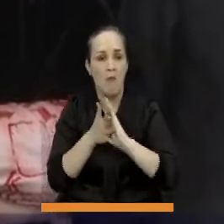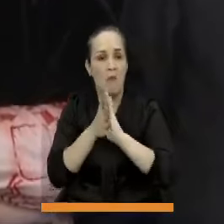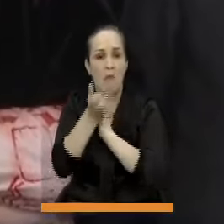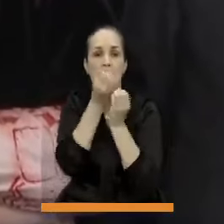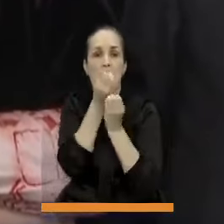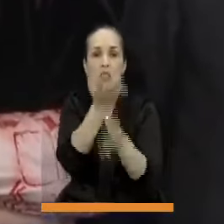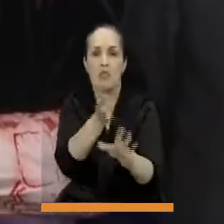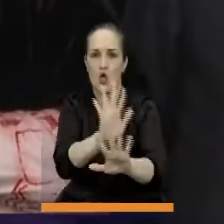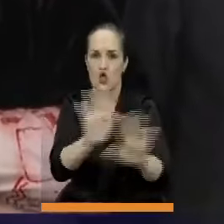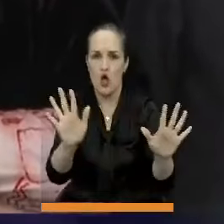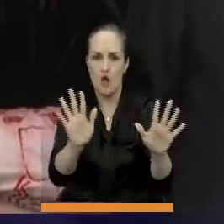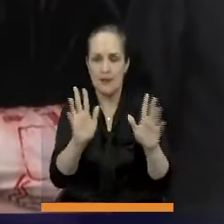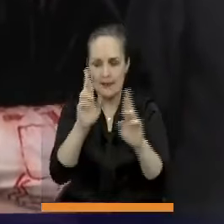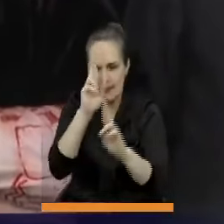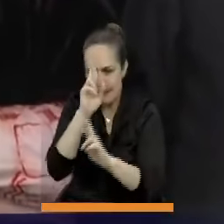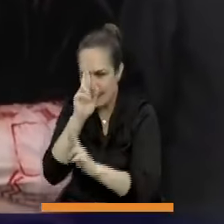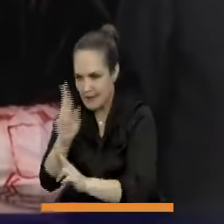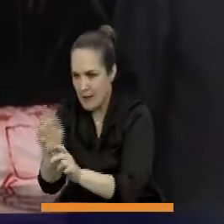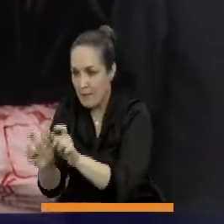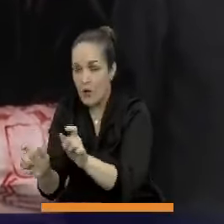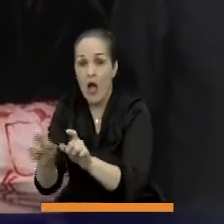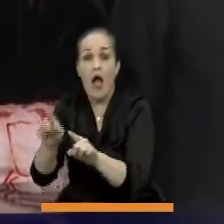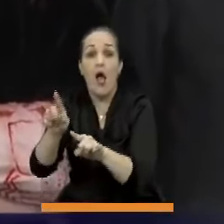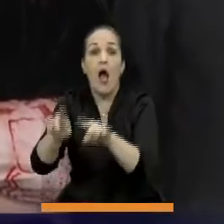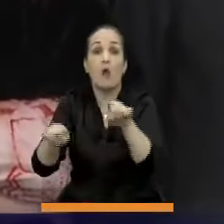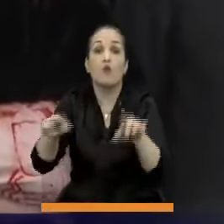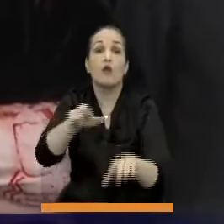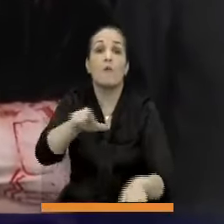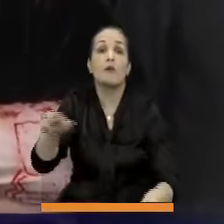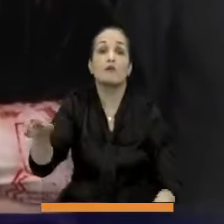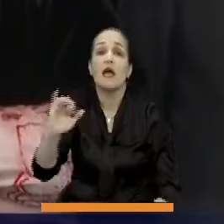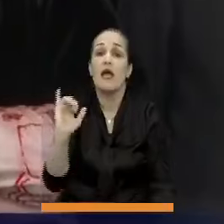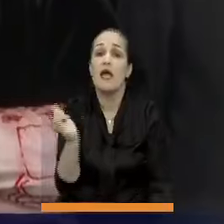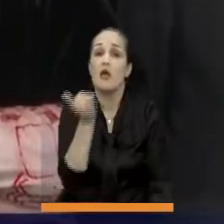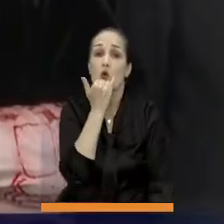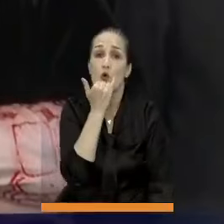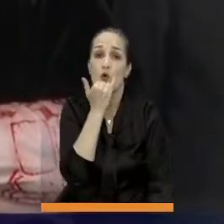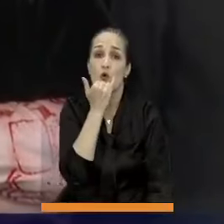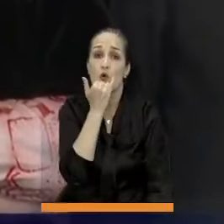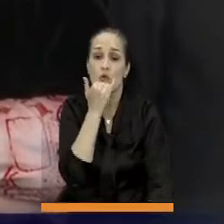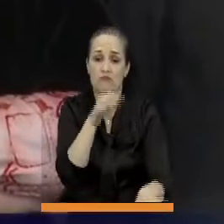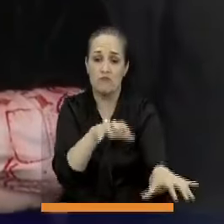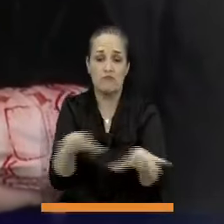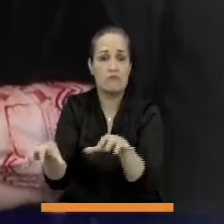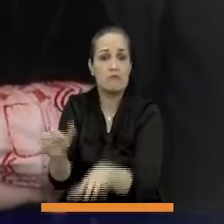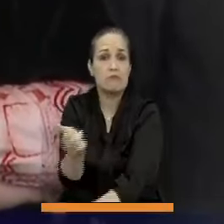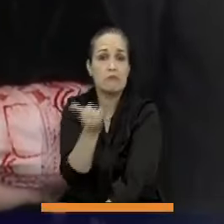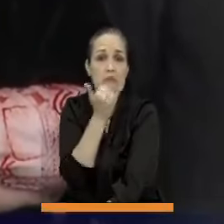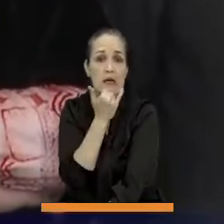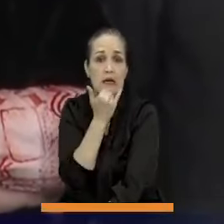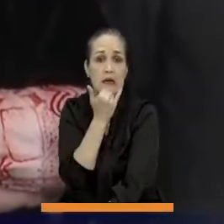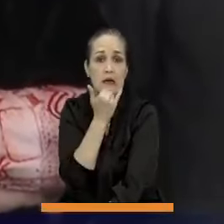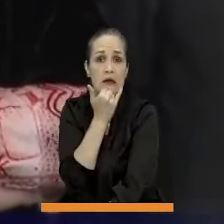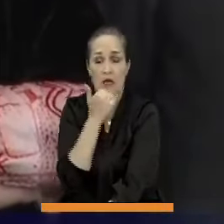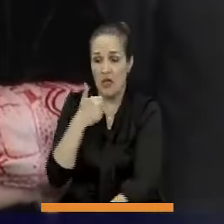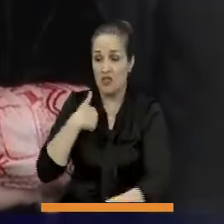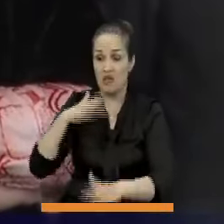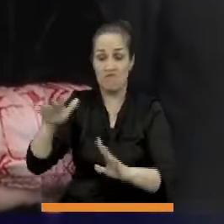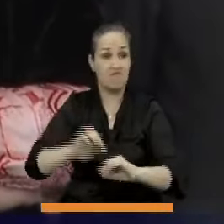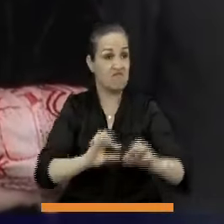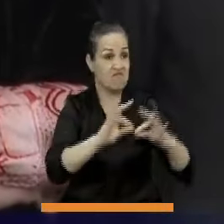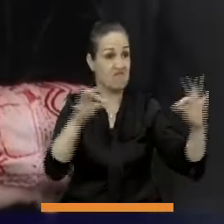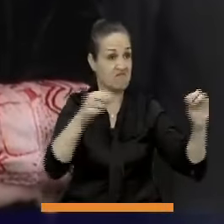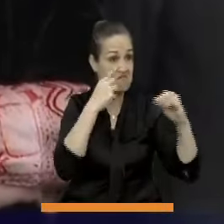que hay personas que cometen errores en la vida, pero que uno debe ponerse siempre a tratar